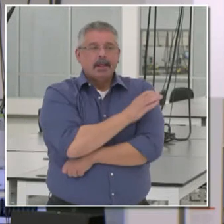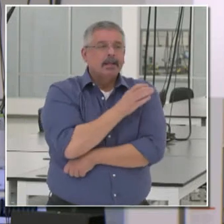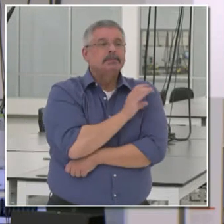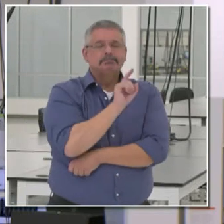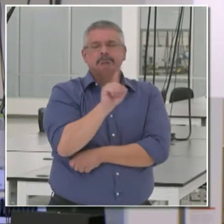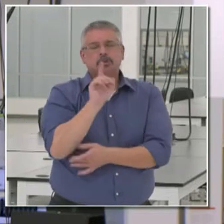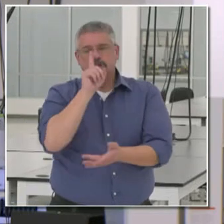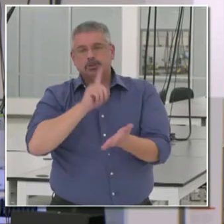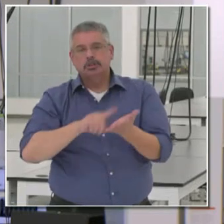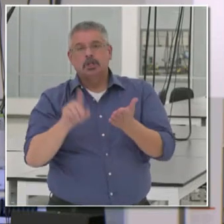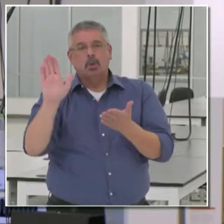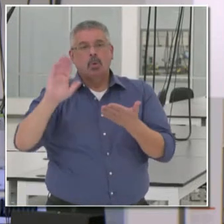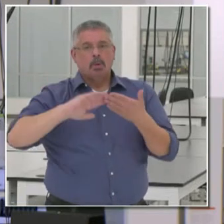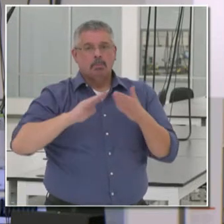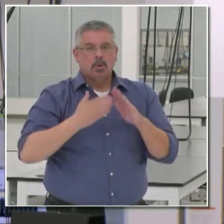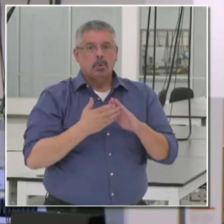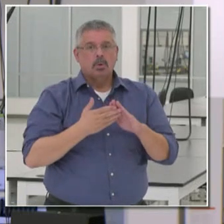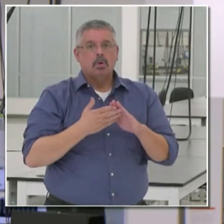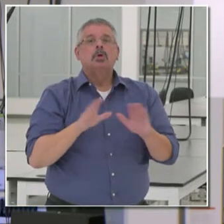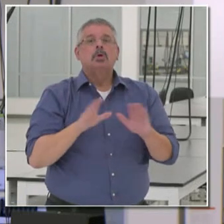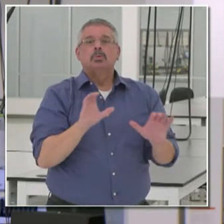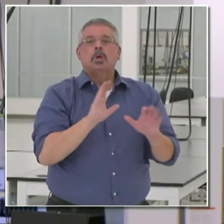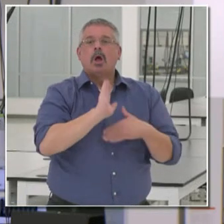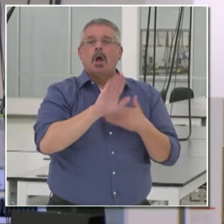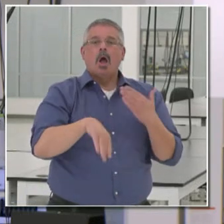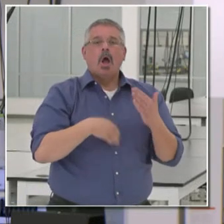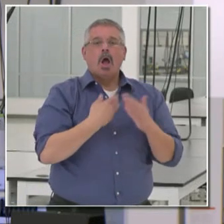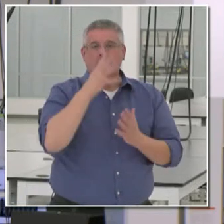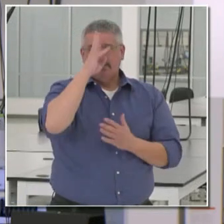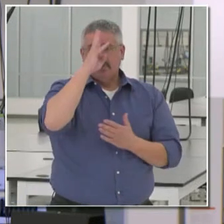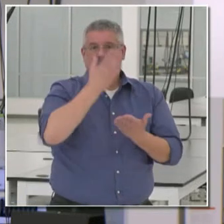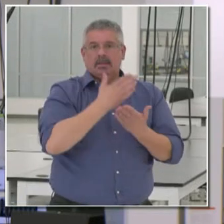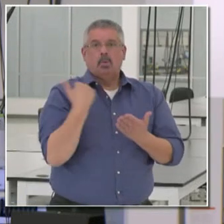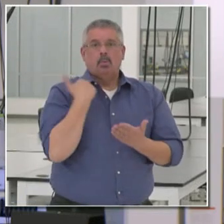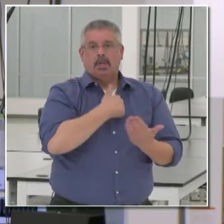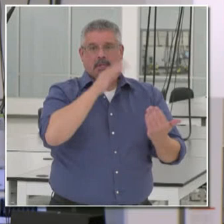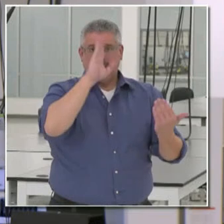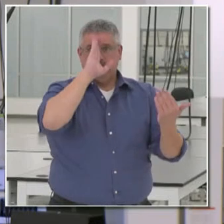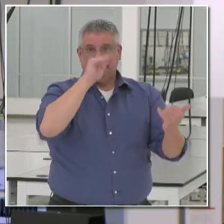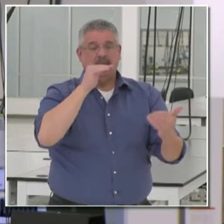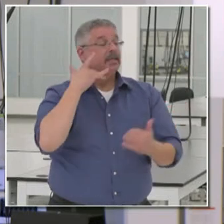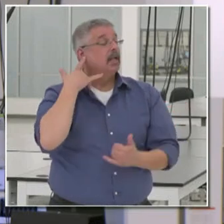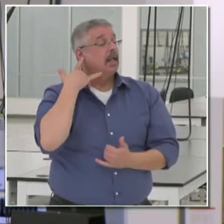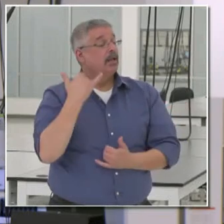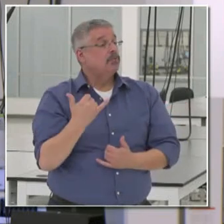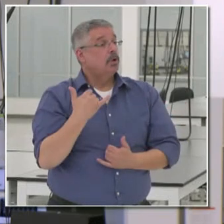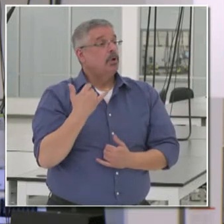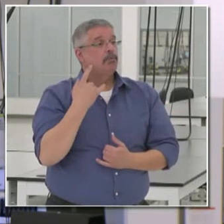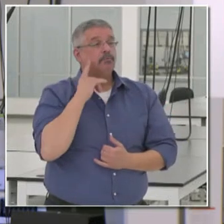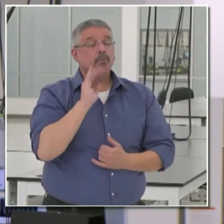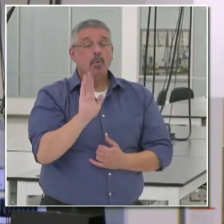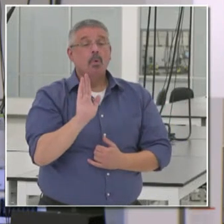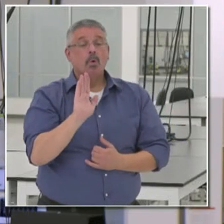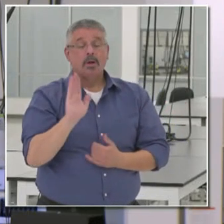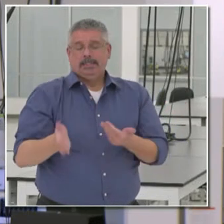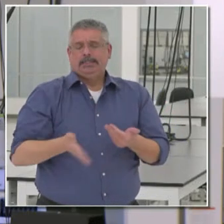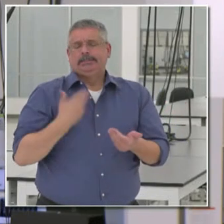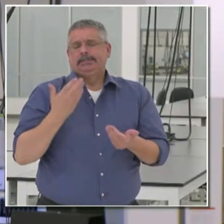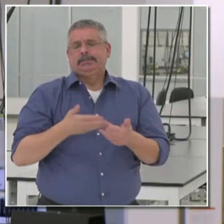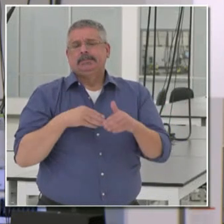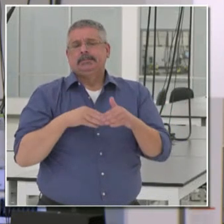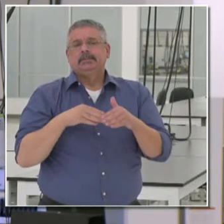su médico tuvo sus clínicas en sus comunidades están haciendo todas las cosas innovadores que esperamos que hagan en california